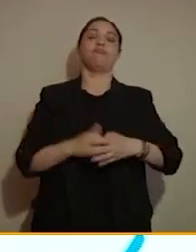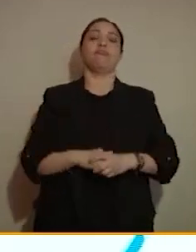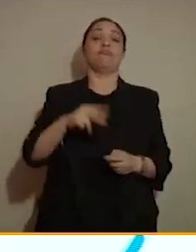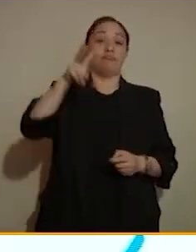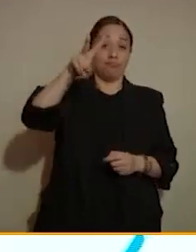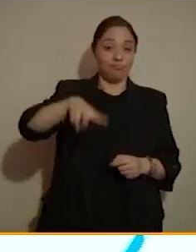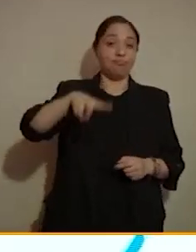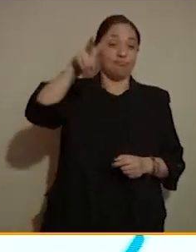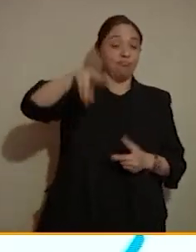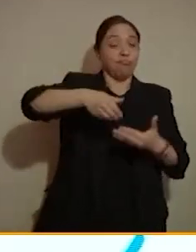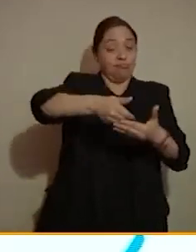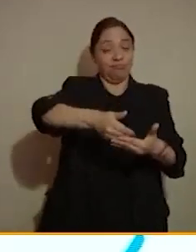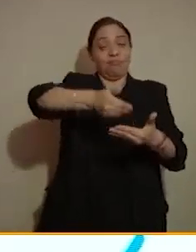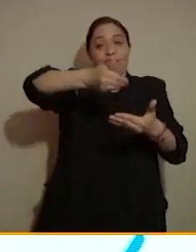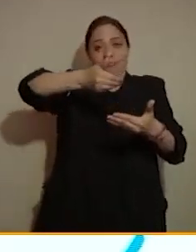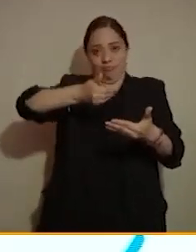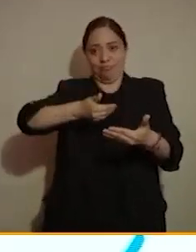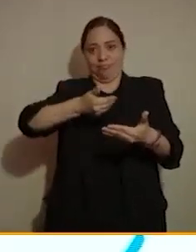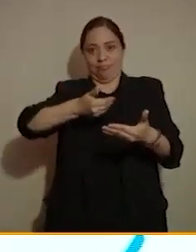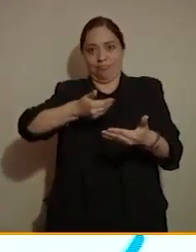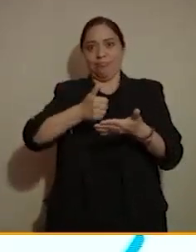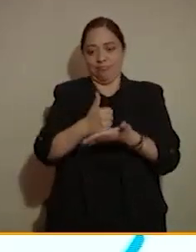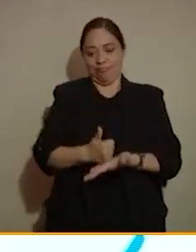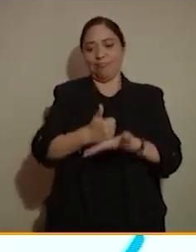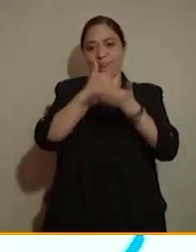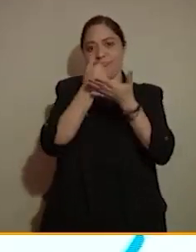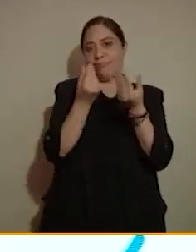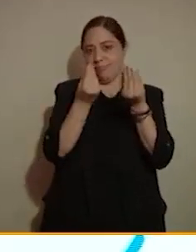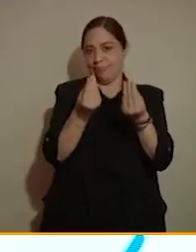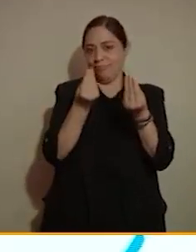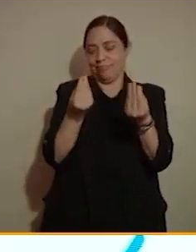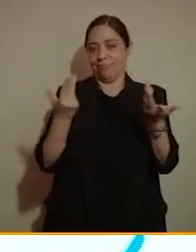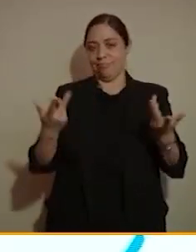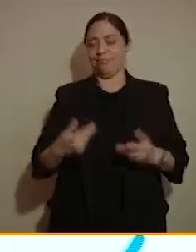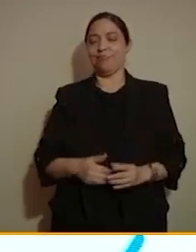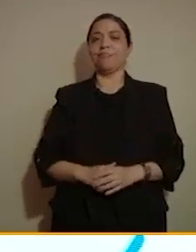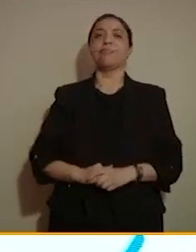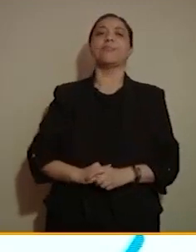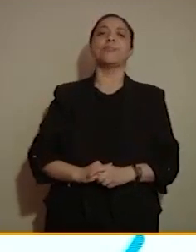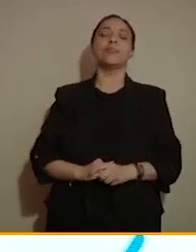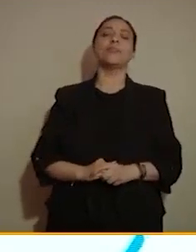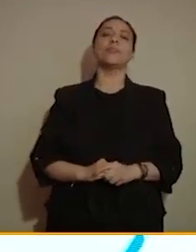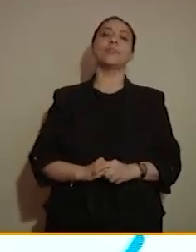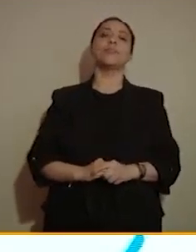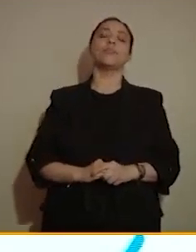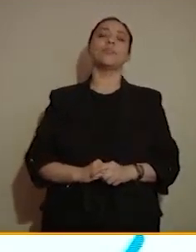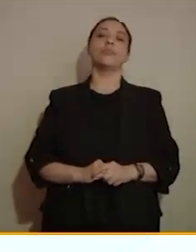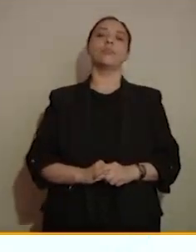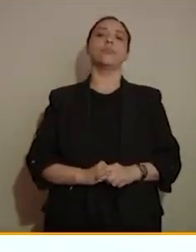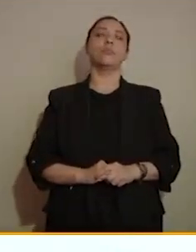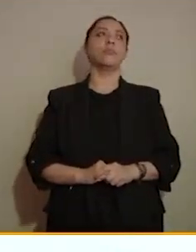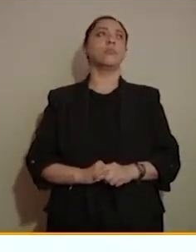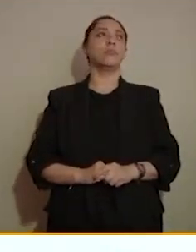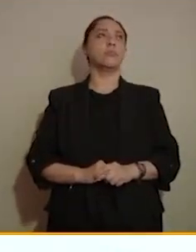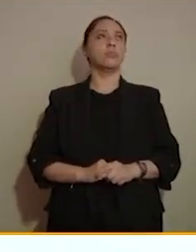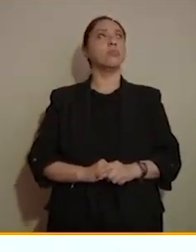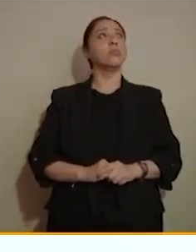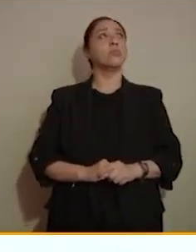anticipar la temática ayuda a mitigar pues, daños.